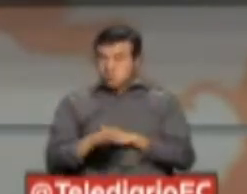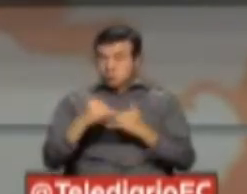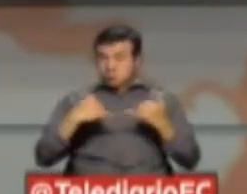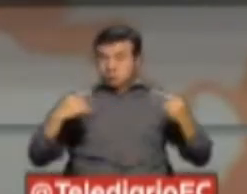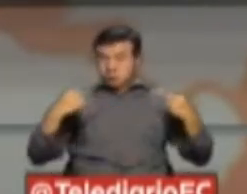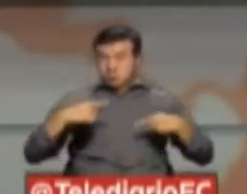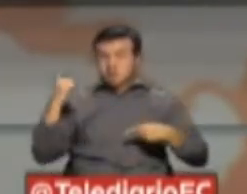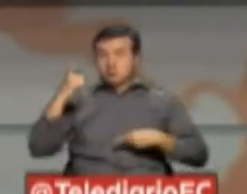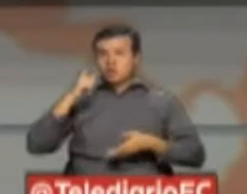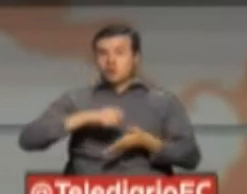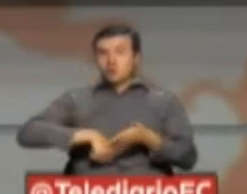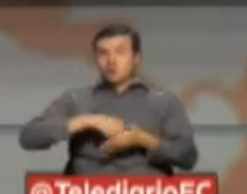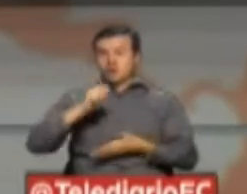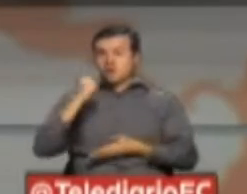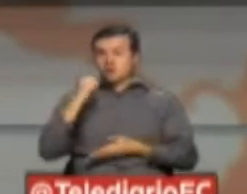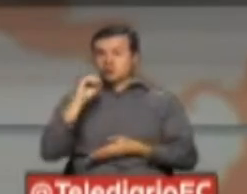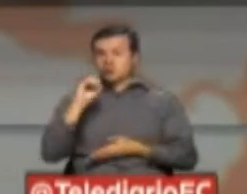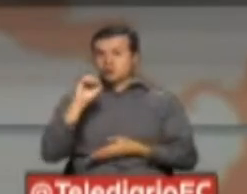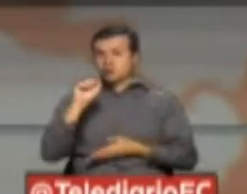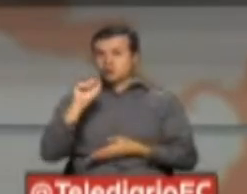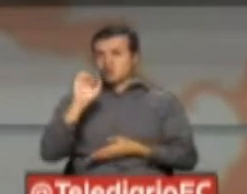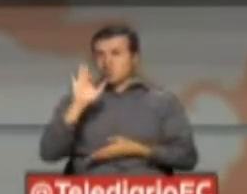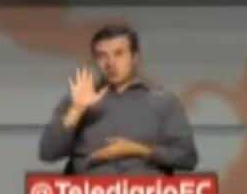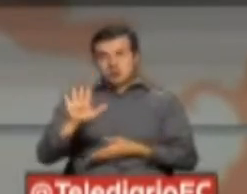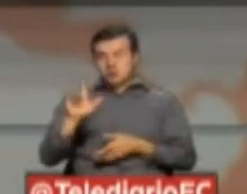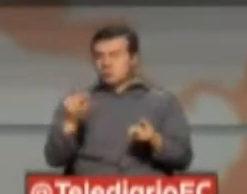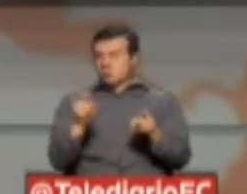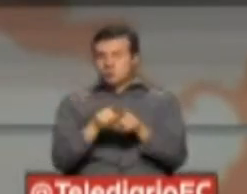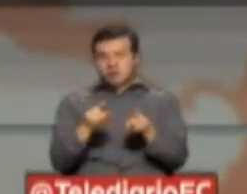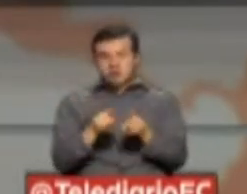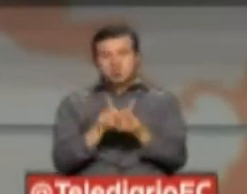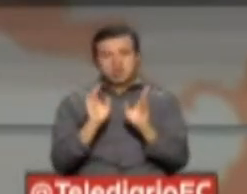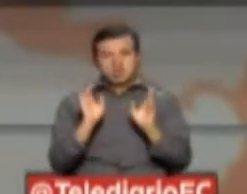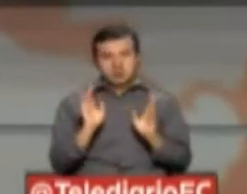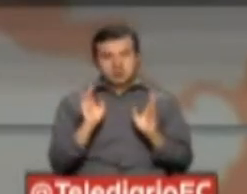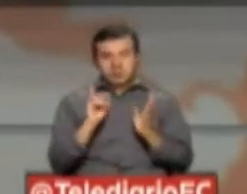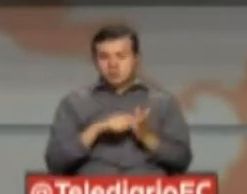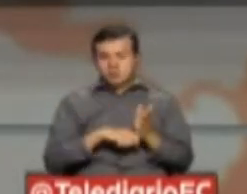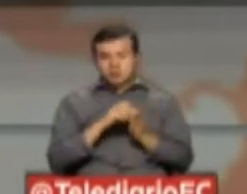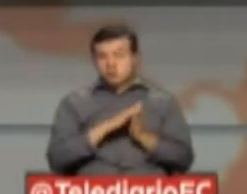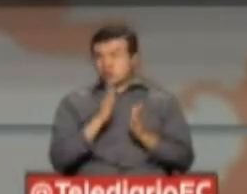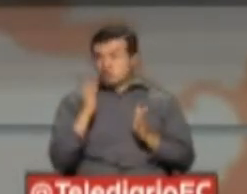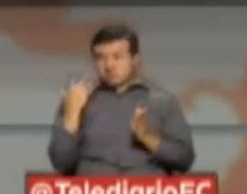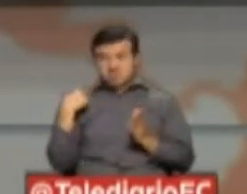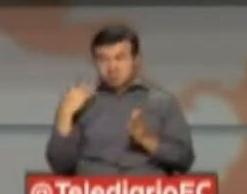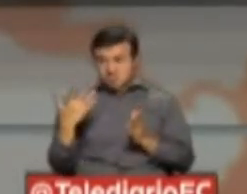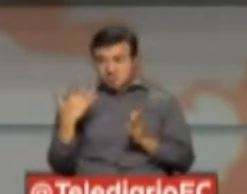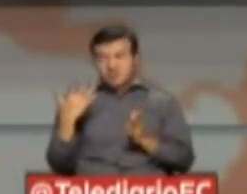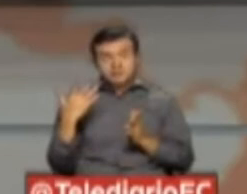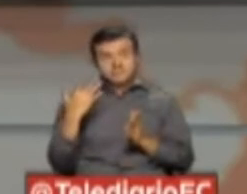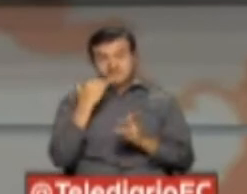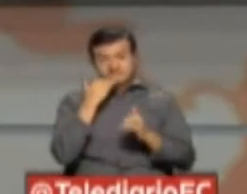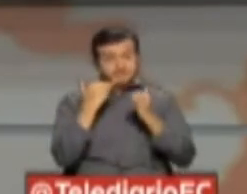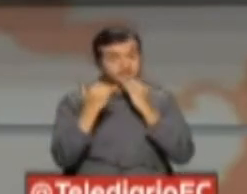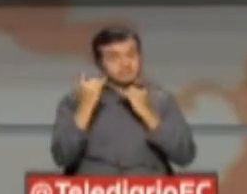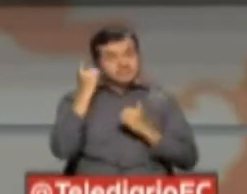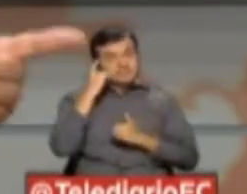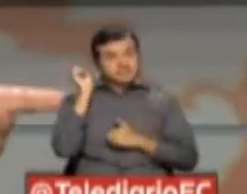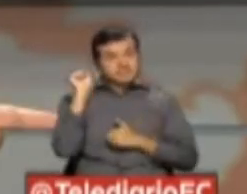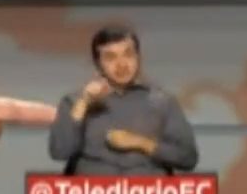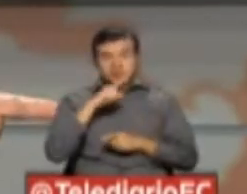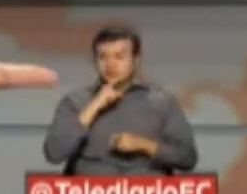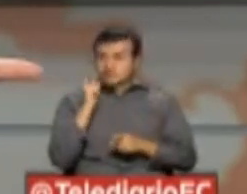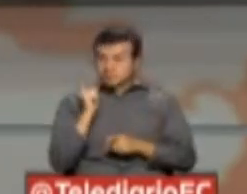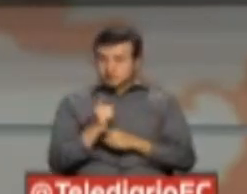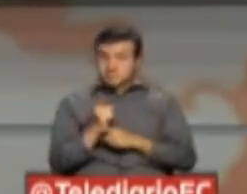frontera tiene que contratar el shoá de ella es de igual manera acá entonces si es que no se contrato sería otra otra inobservancia yo me atreveré decir que si lo hicieron